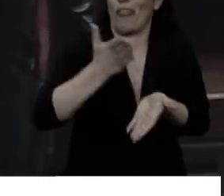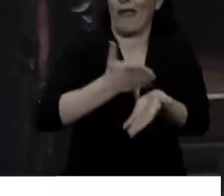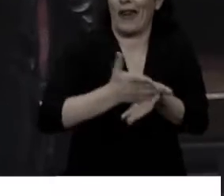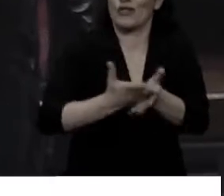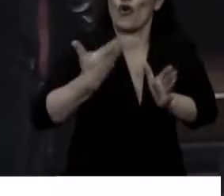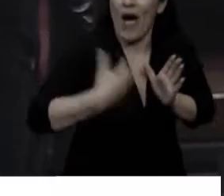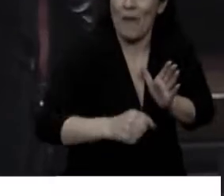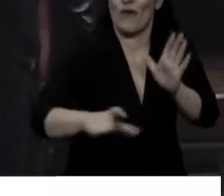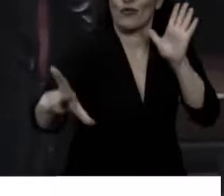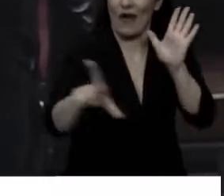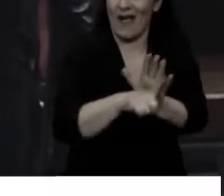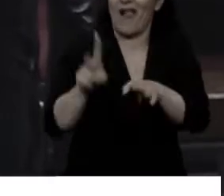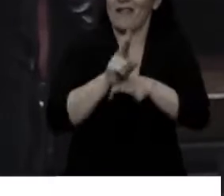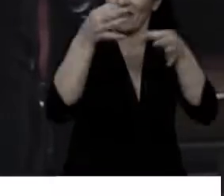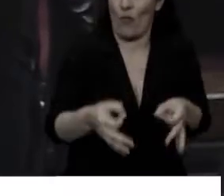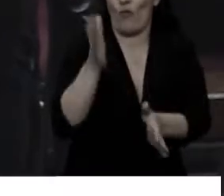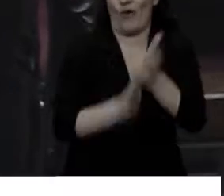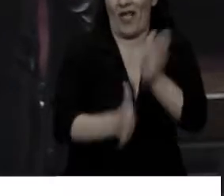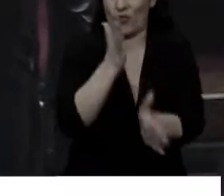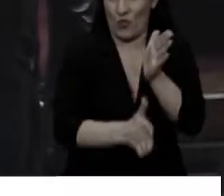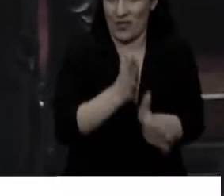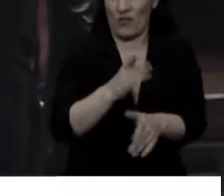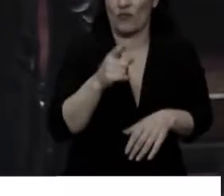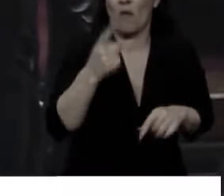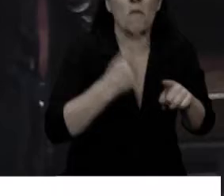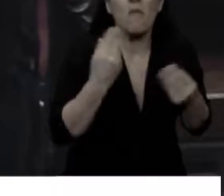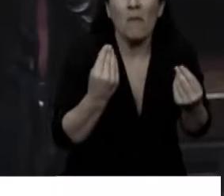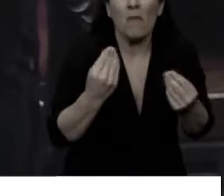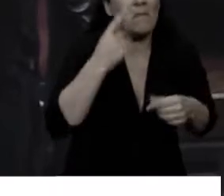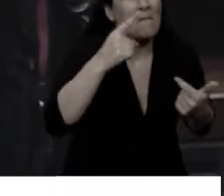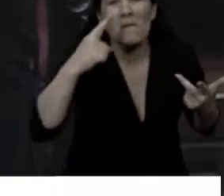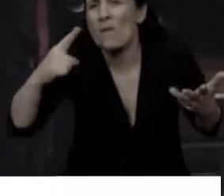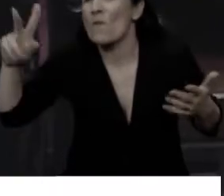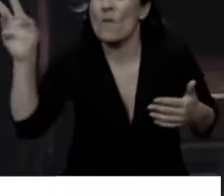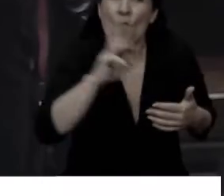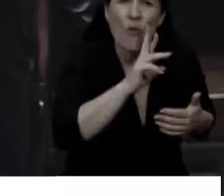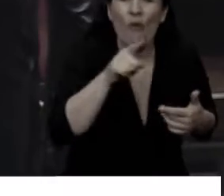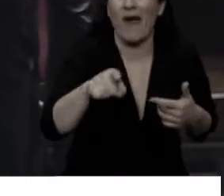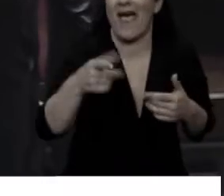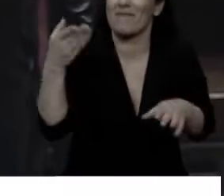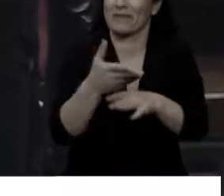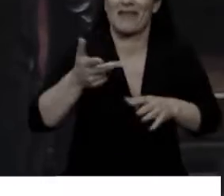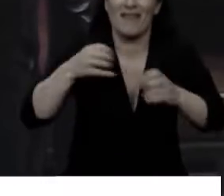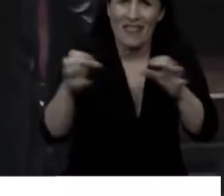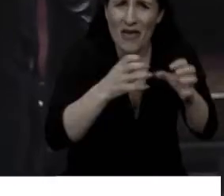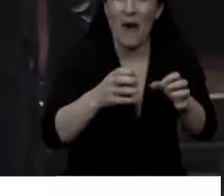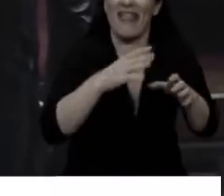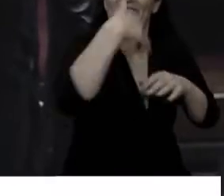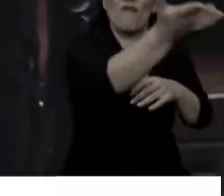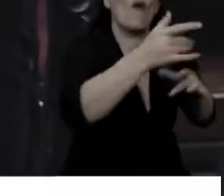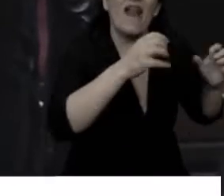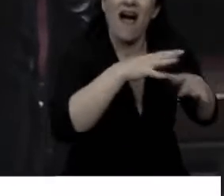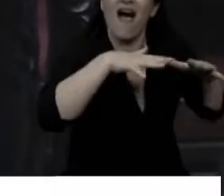al aborto legal, seguro y gratuito, por miles y miles de mujeres que nos han impuesto este debate puertas afuera